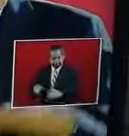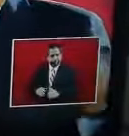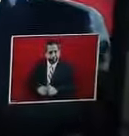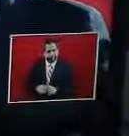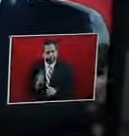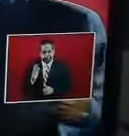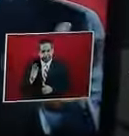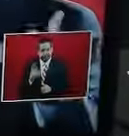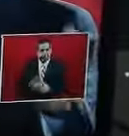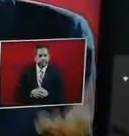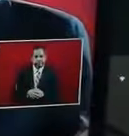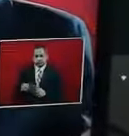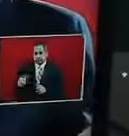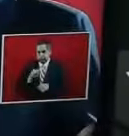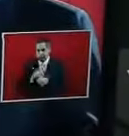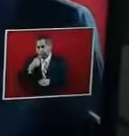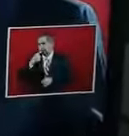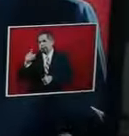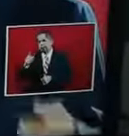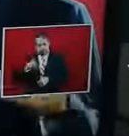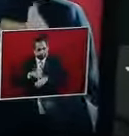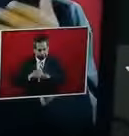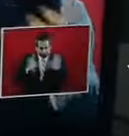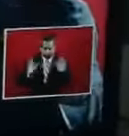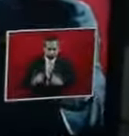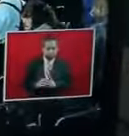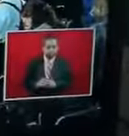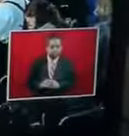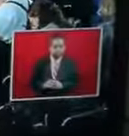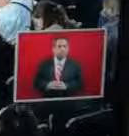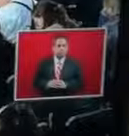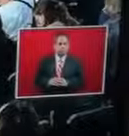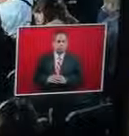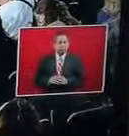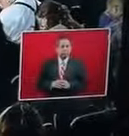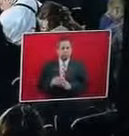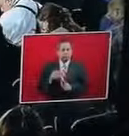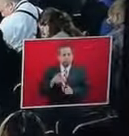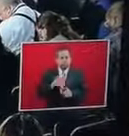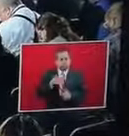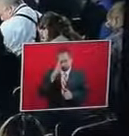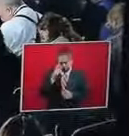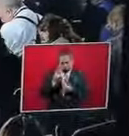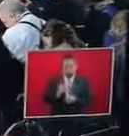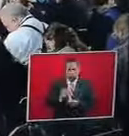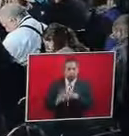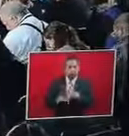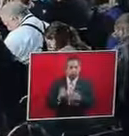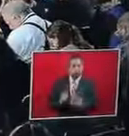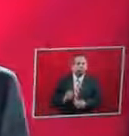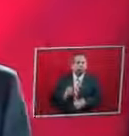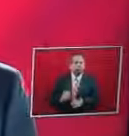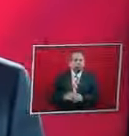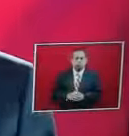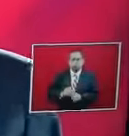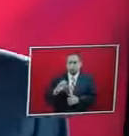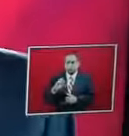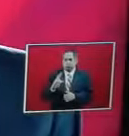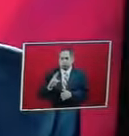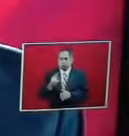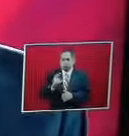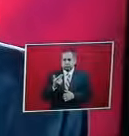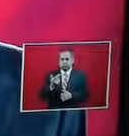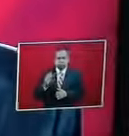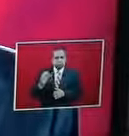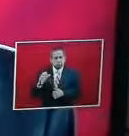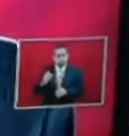Ya hizo la denuncia y estoy seguro que Cuitláhuac es